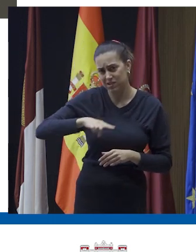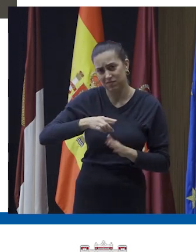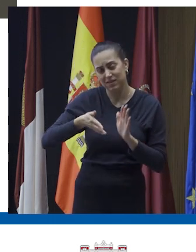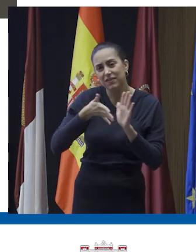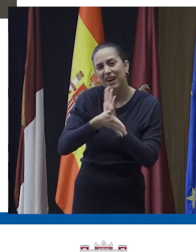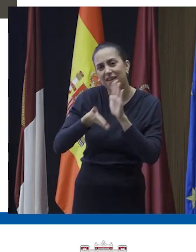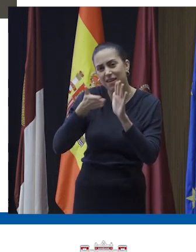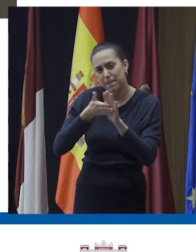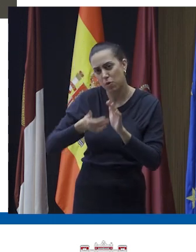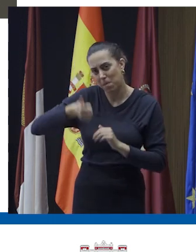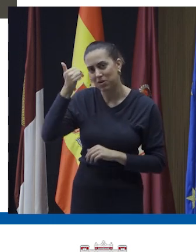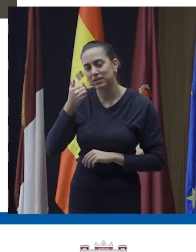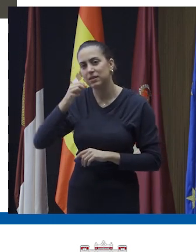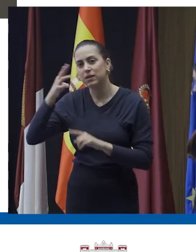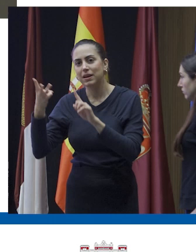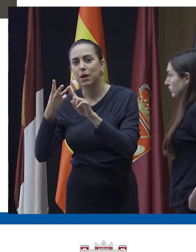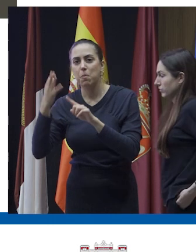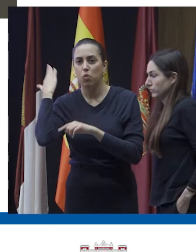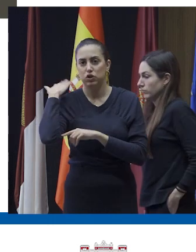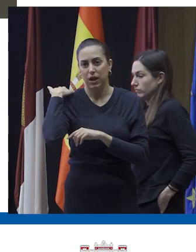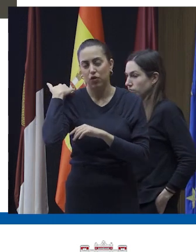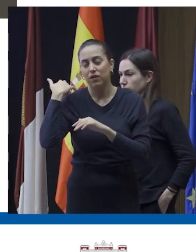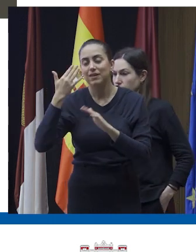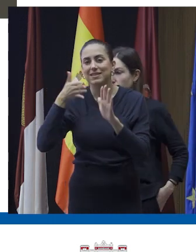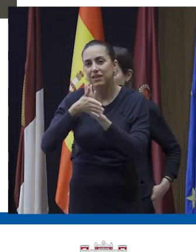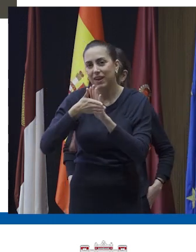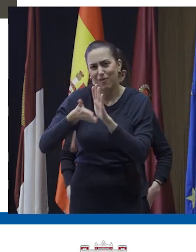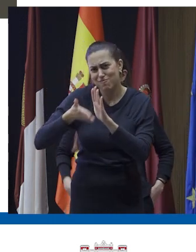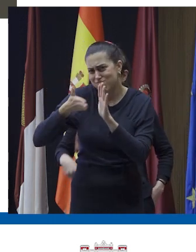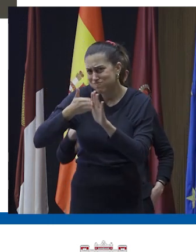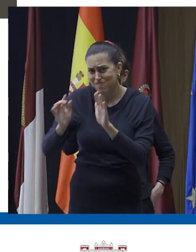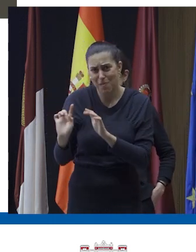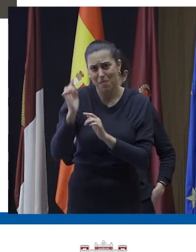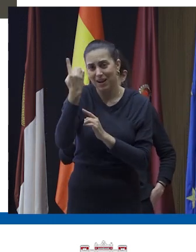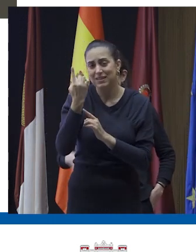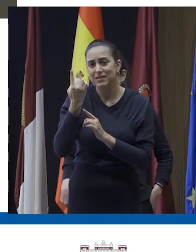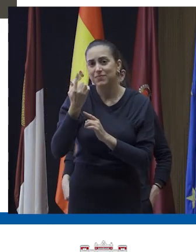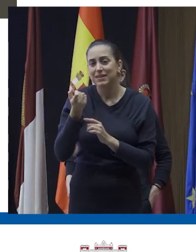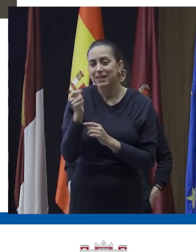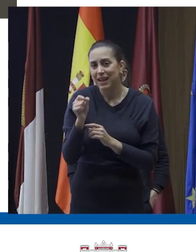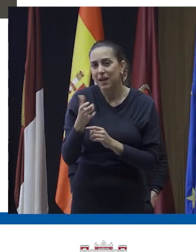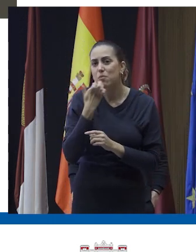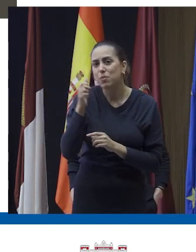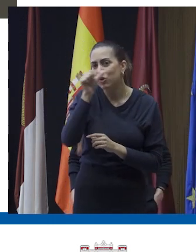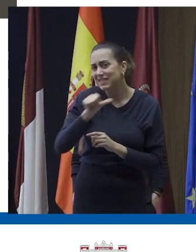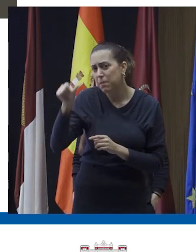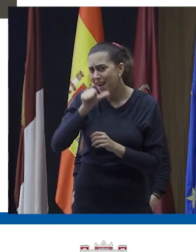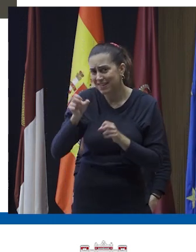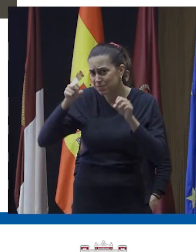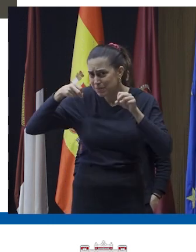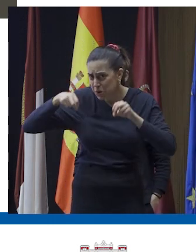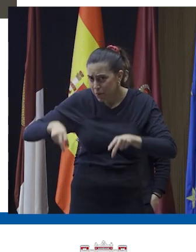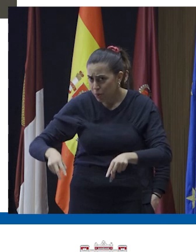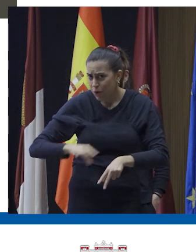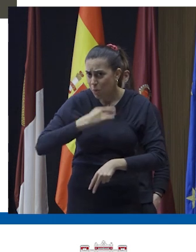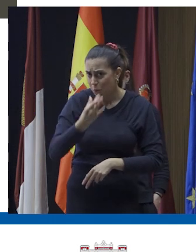catarata subcapsular posterior, que es la que más rápido progresa, que lo suele hacer a lo largo de semanas y unos